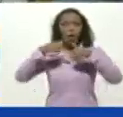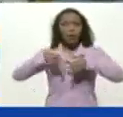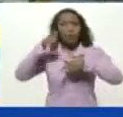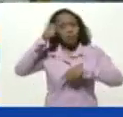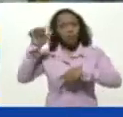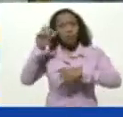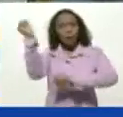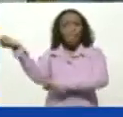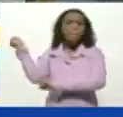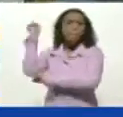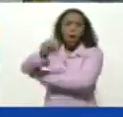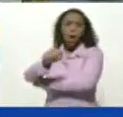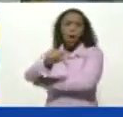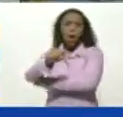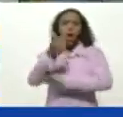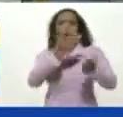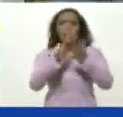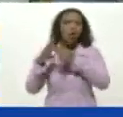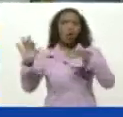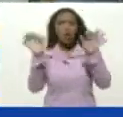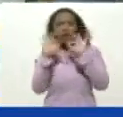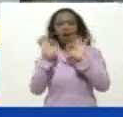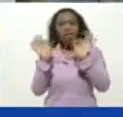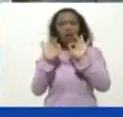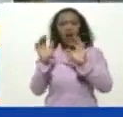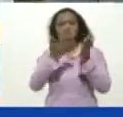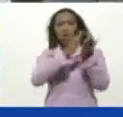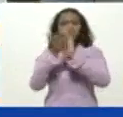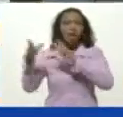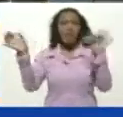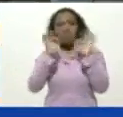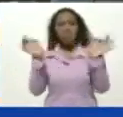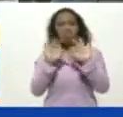para vencer. ¡Comuna! ¡Comuna!